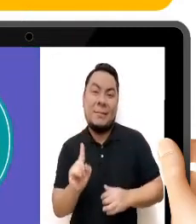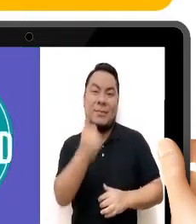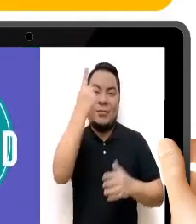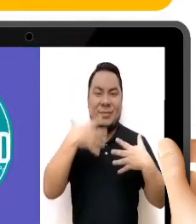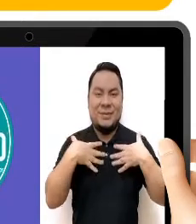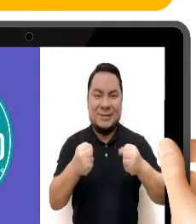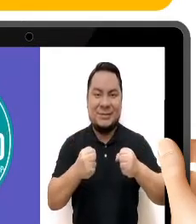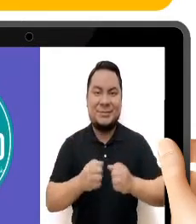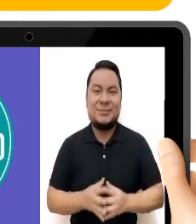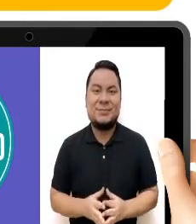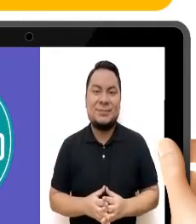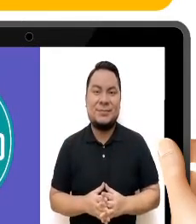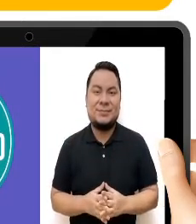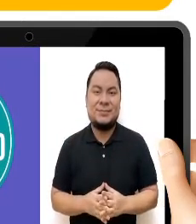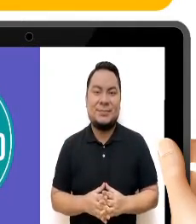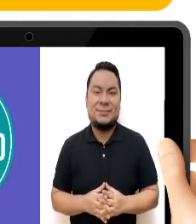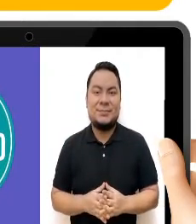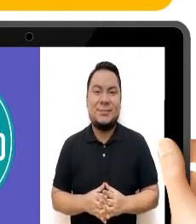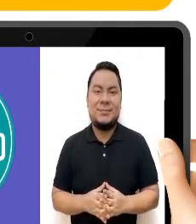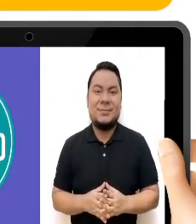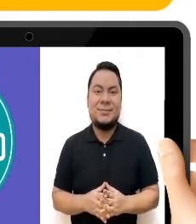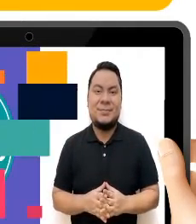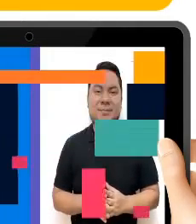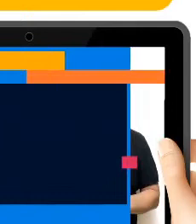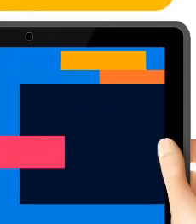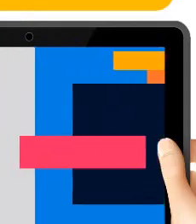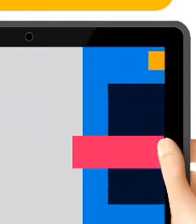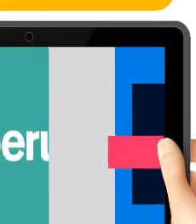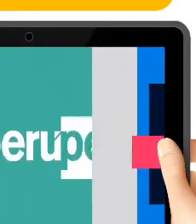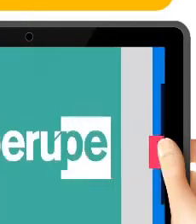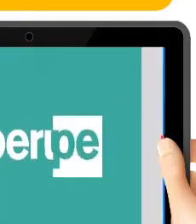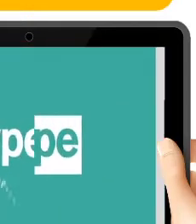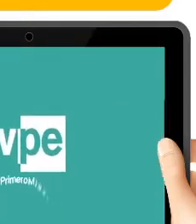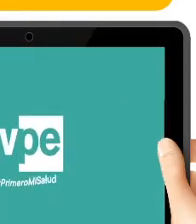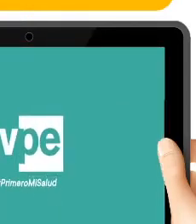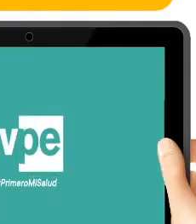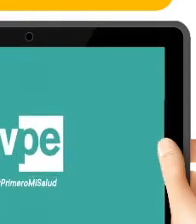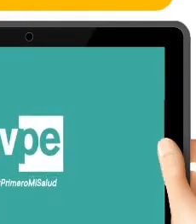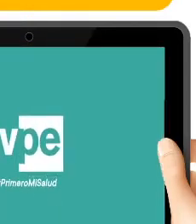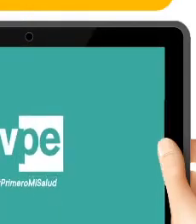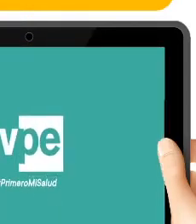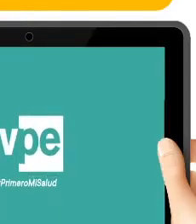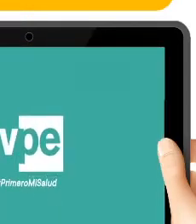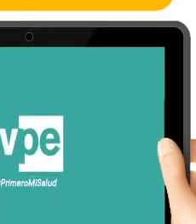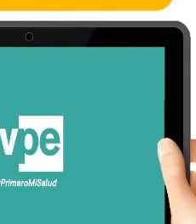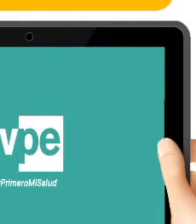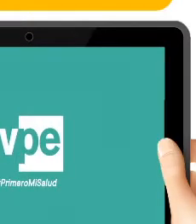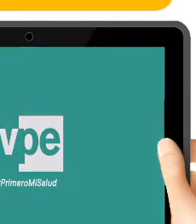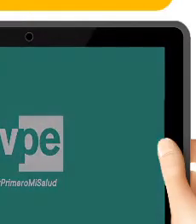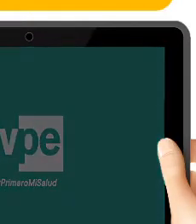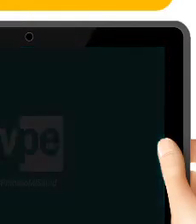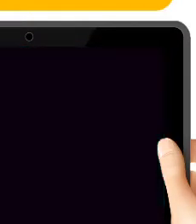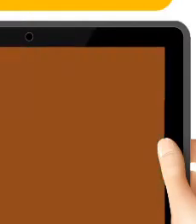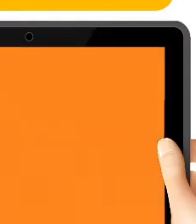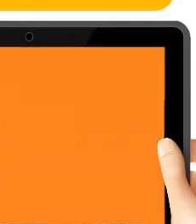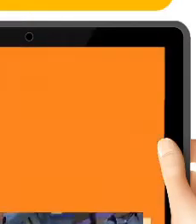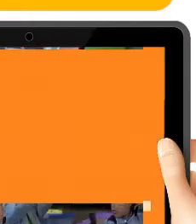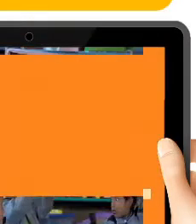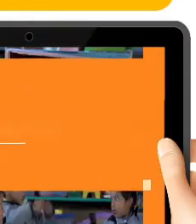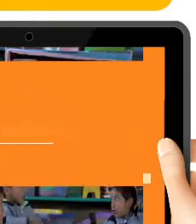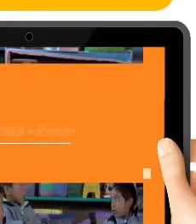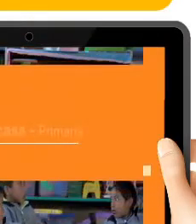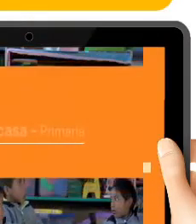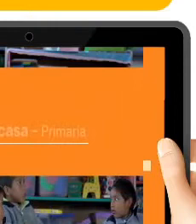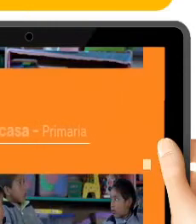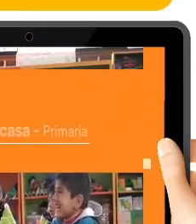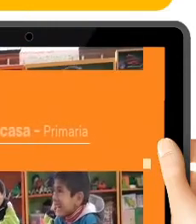vals. Hago parte de esta tierra, dejo huella en mi andar. Mi país